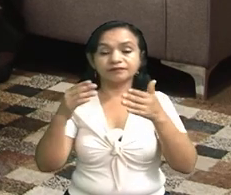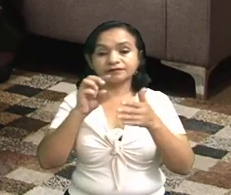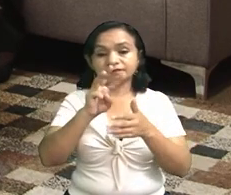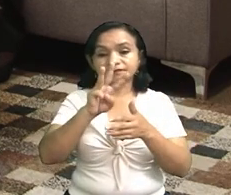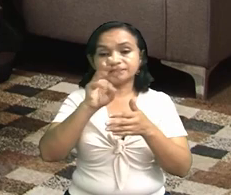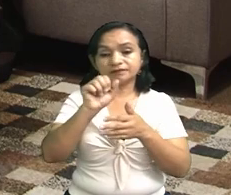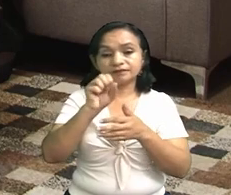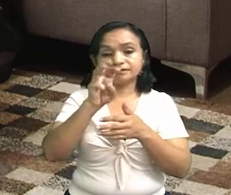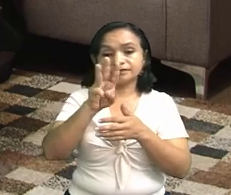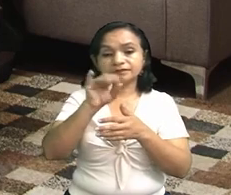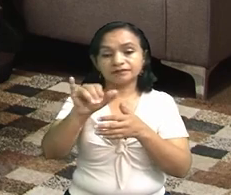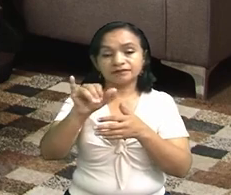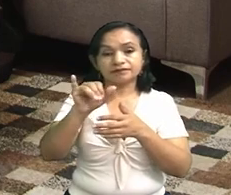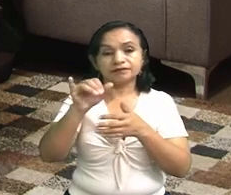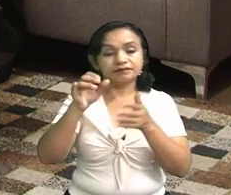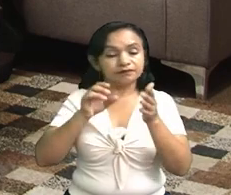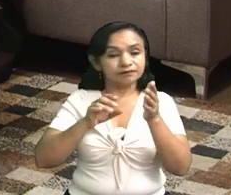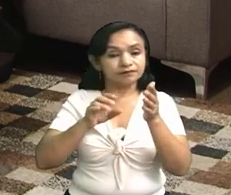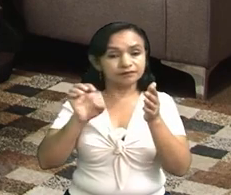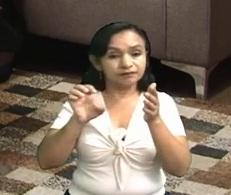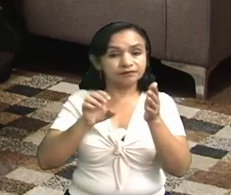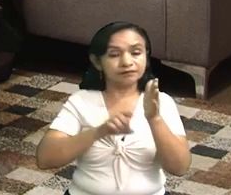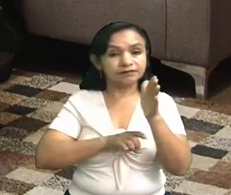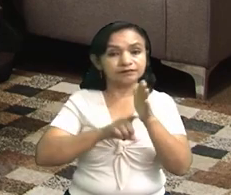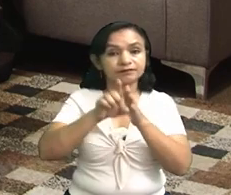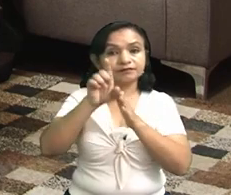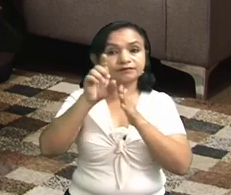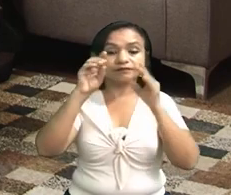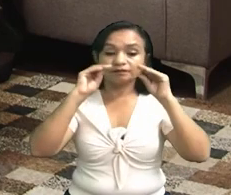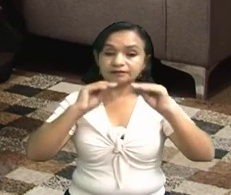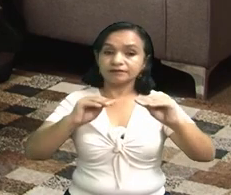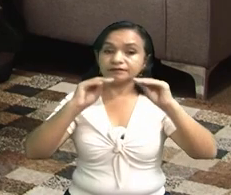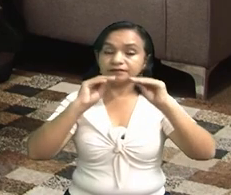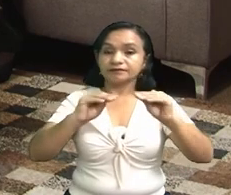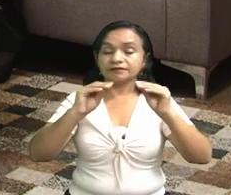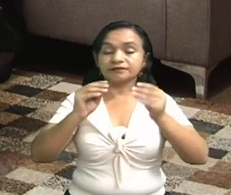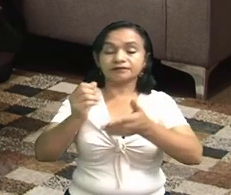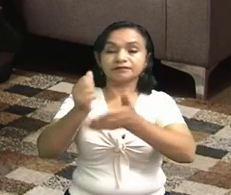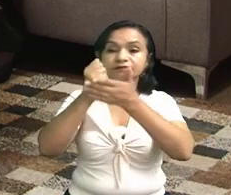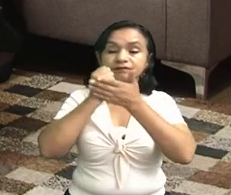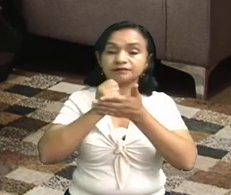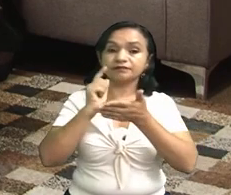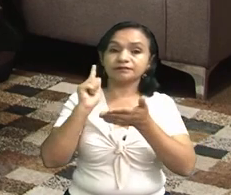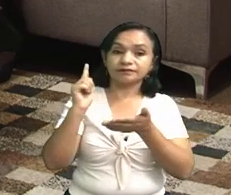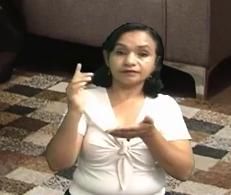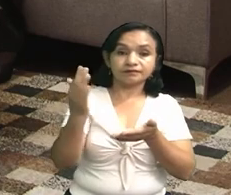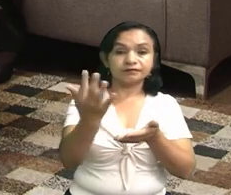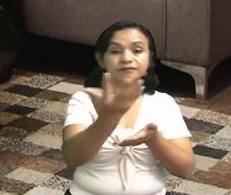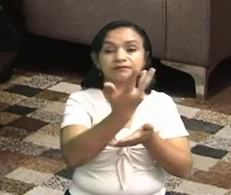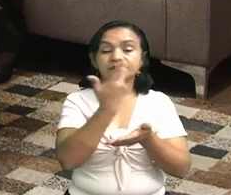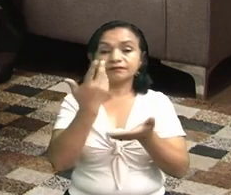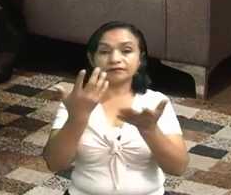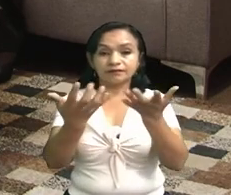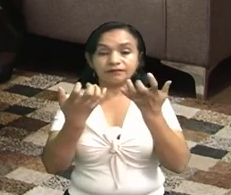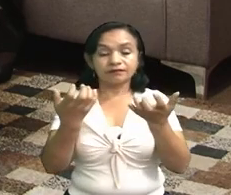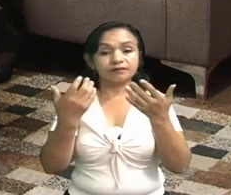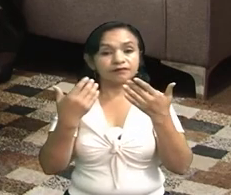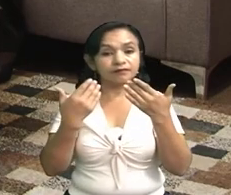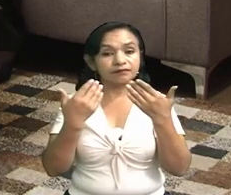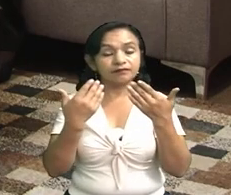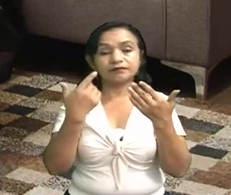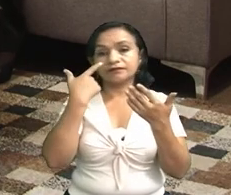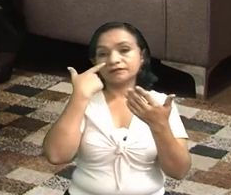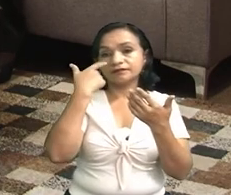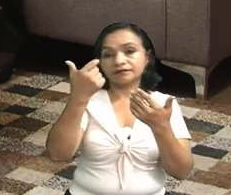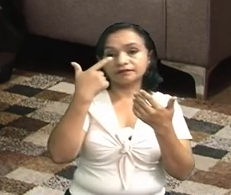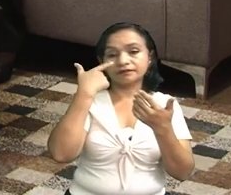ha desarrollado tecnología para educación, que es lo que nos está ocupando a nosotros, pero nosotros tuvimos la oportunidad de